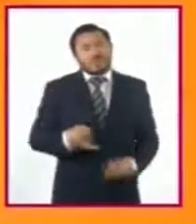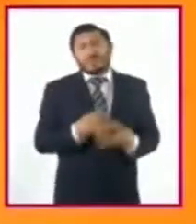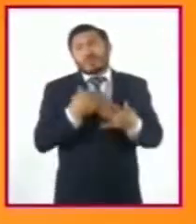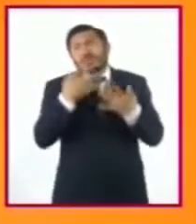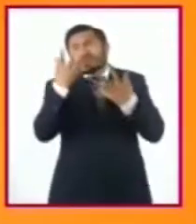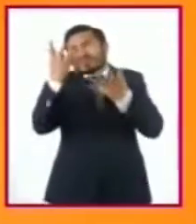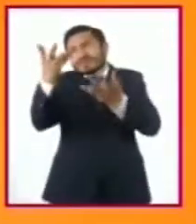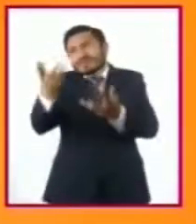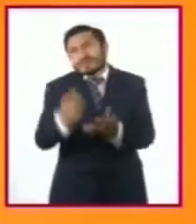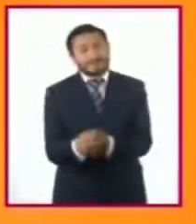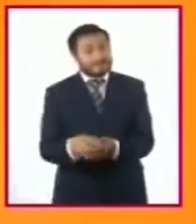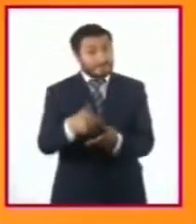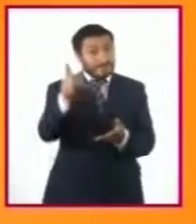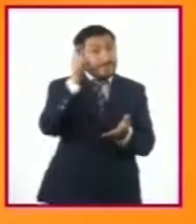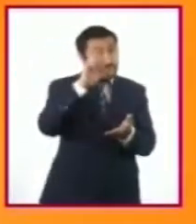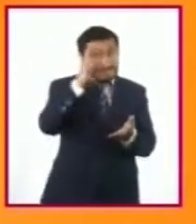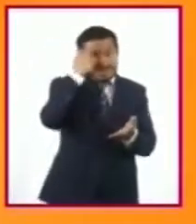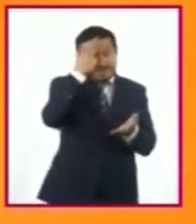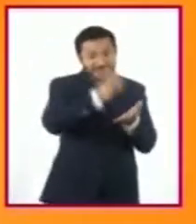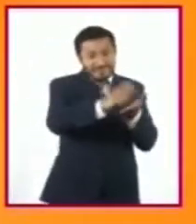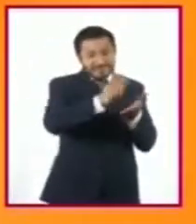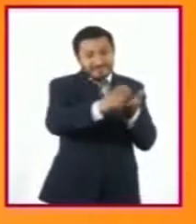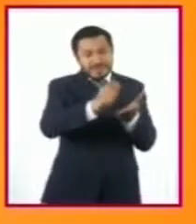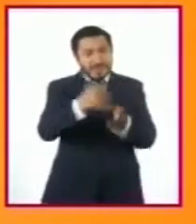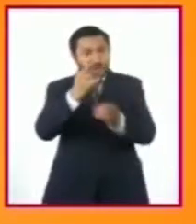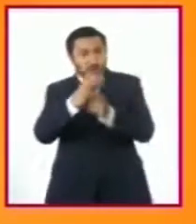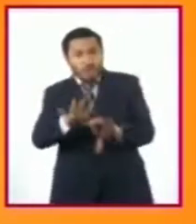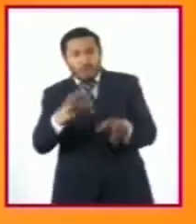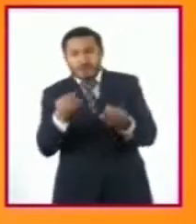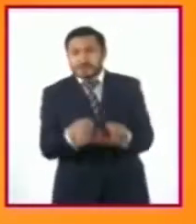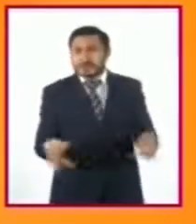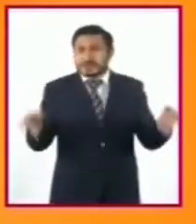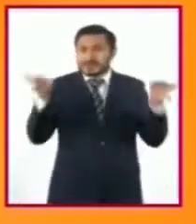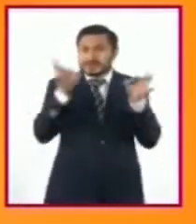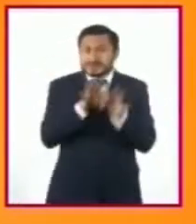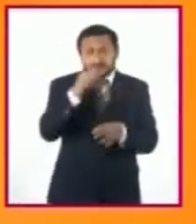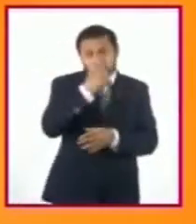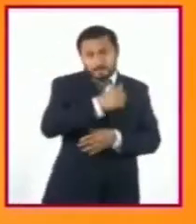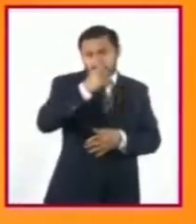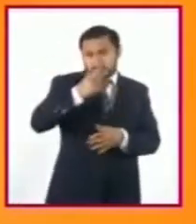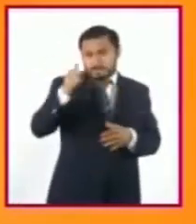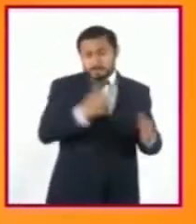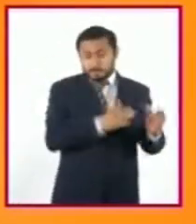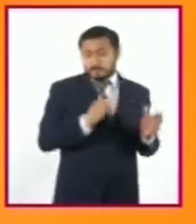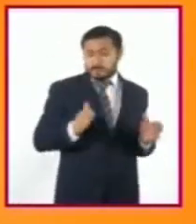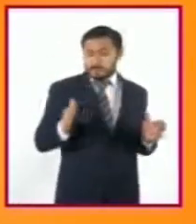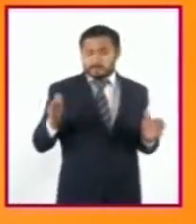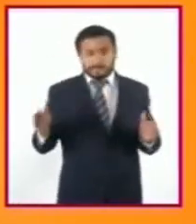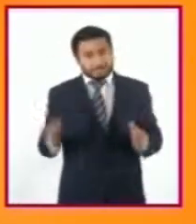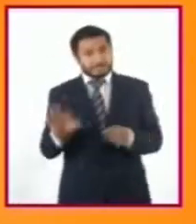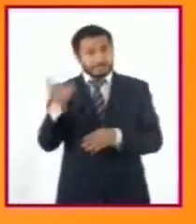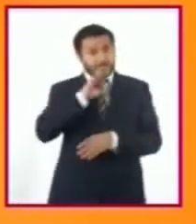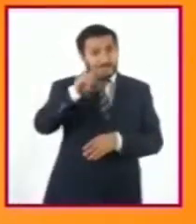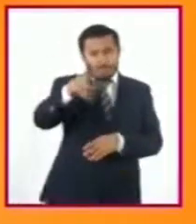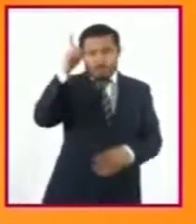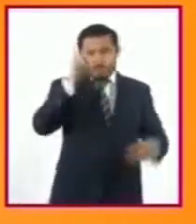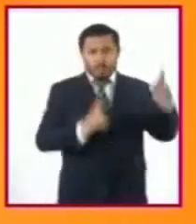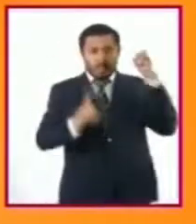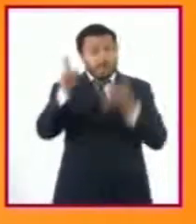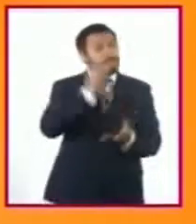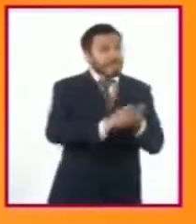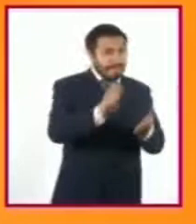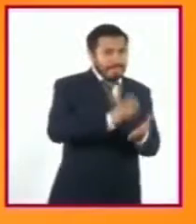olvides anotar en tu cuaderno la información más relevante de cada uno de los movimientos. Si tienes alguna duda,